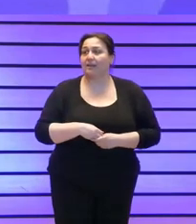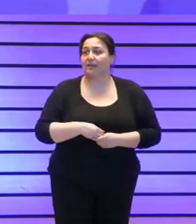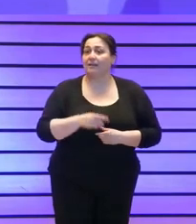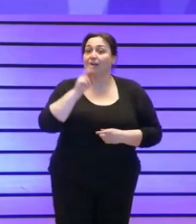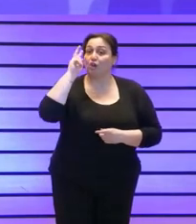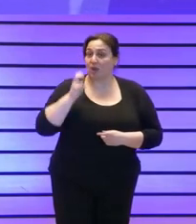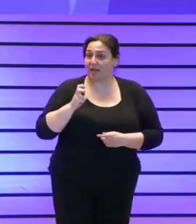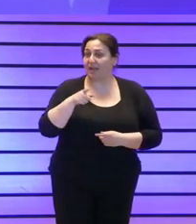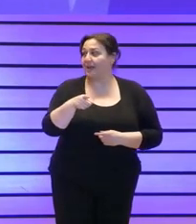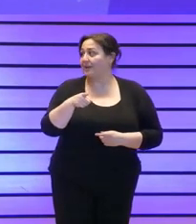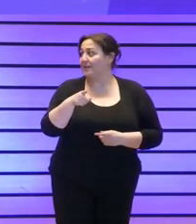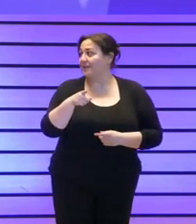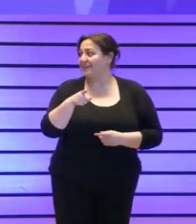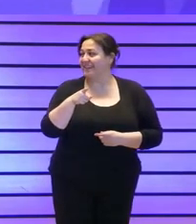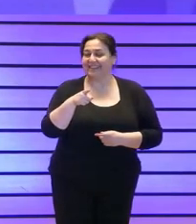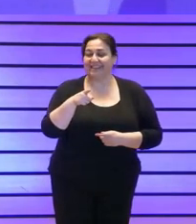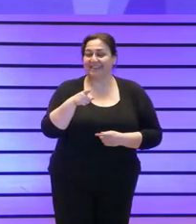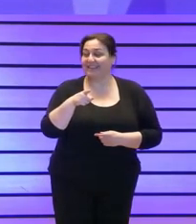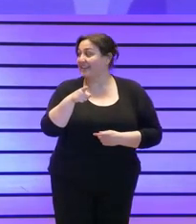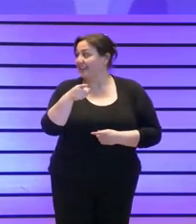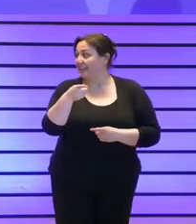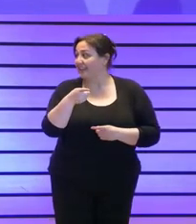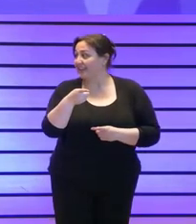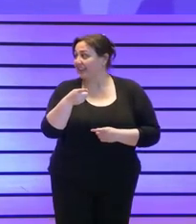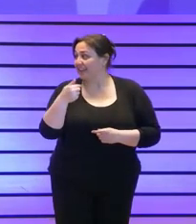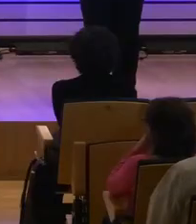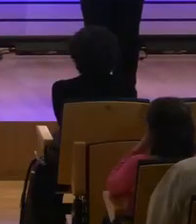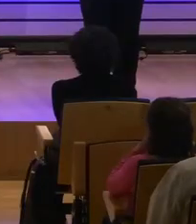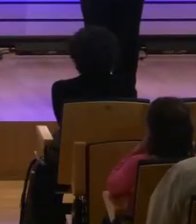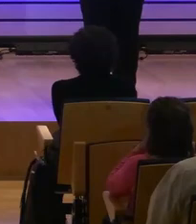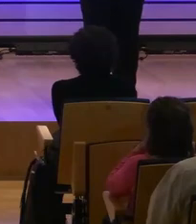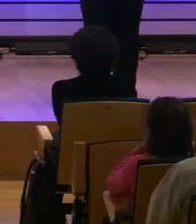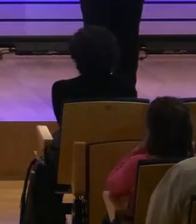a Noelia. Noelia. A Noelia.